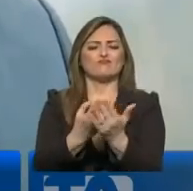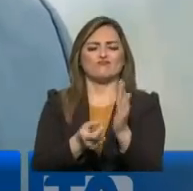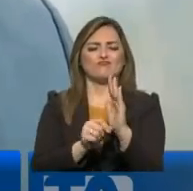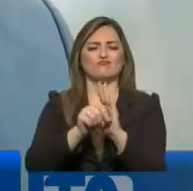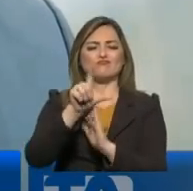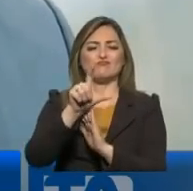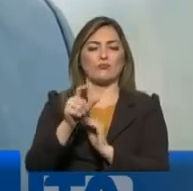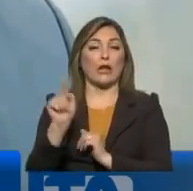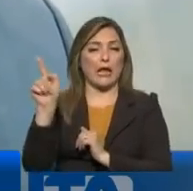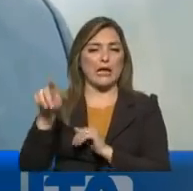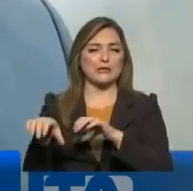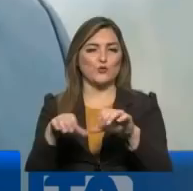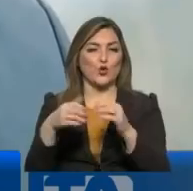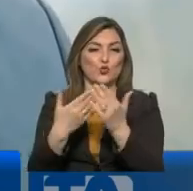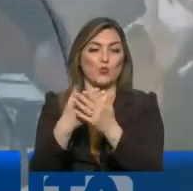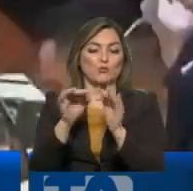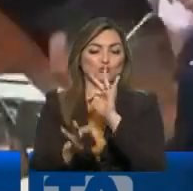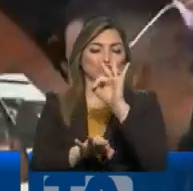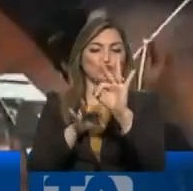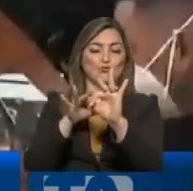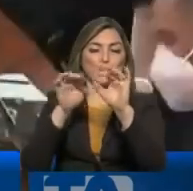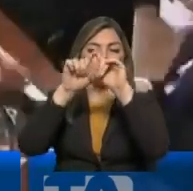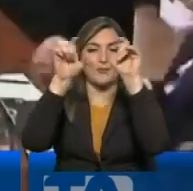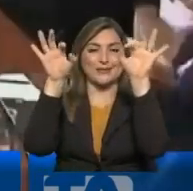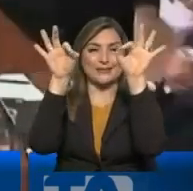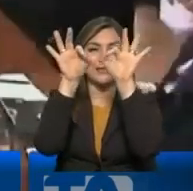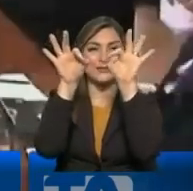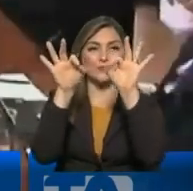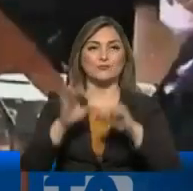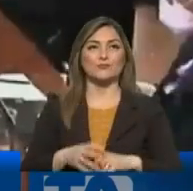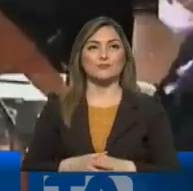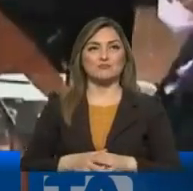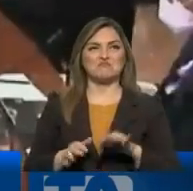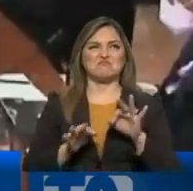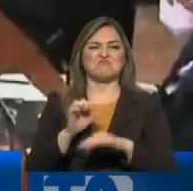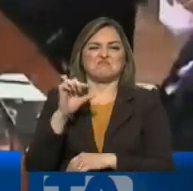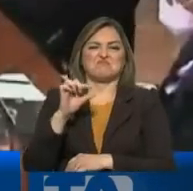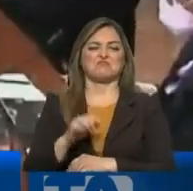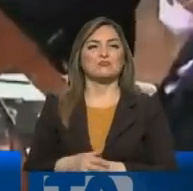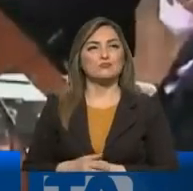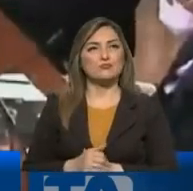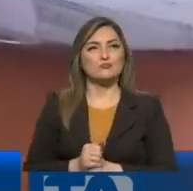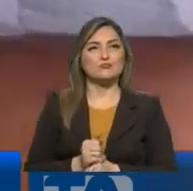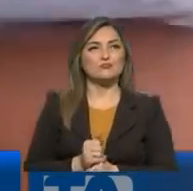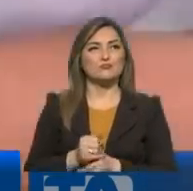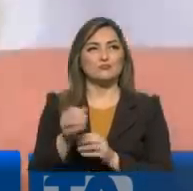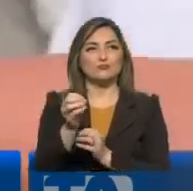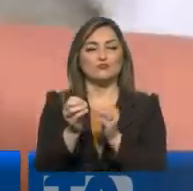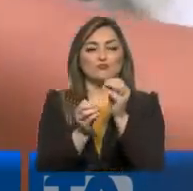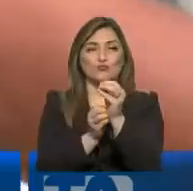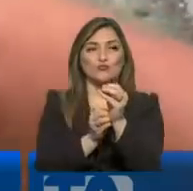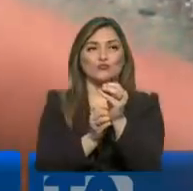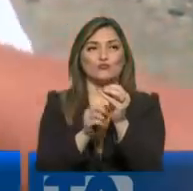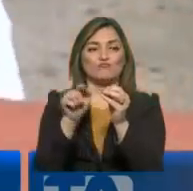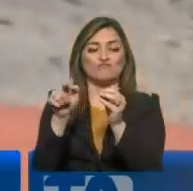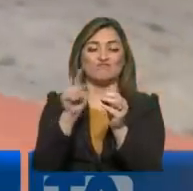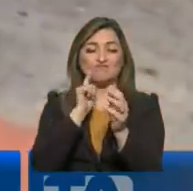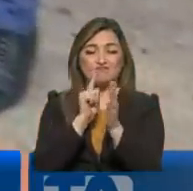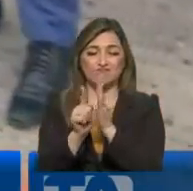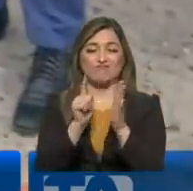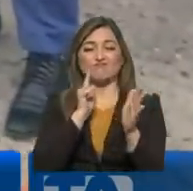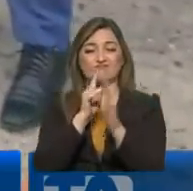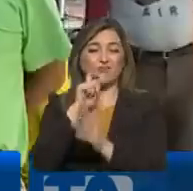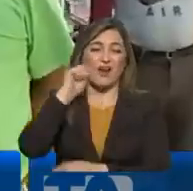del nuevo gerente subrogante de CNL. Allí explicaciones hubo muy pocas, mientras a las oficinas de la entidad siguen